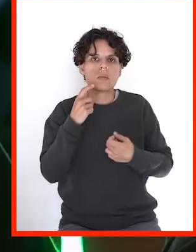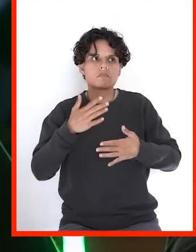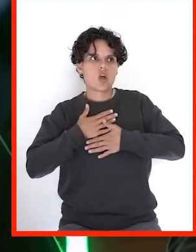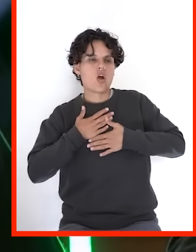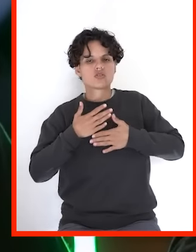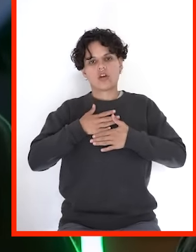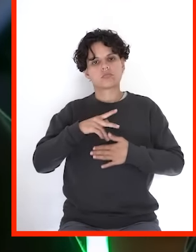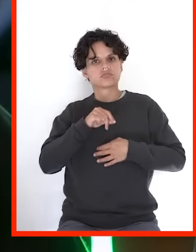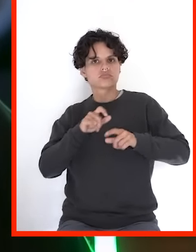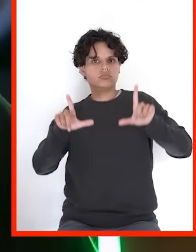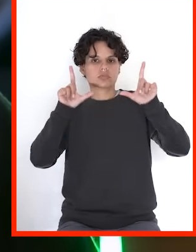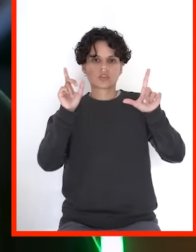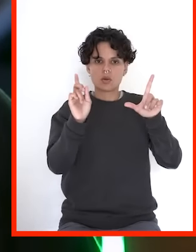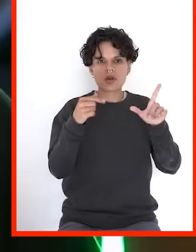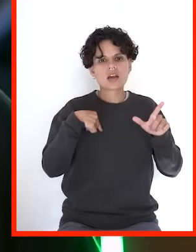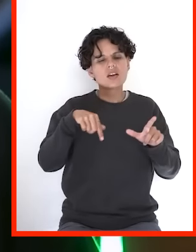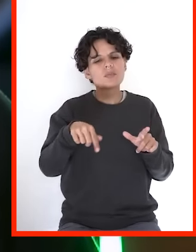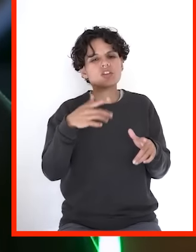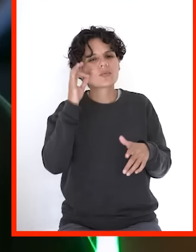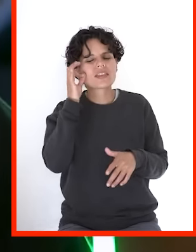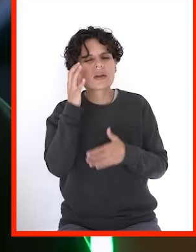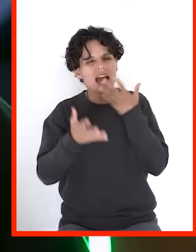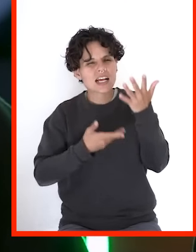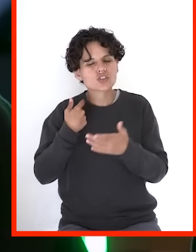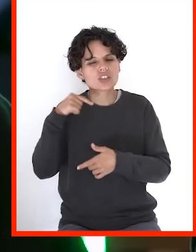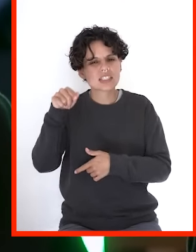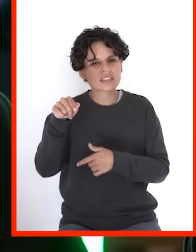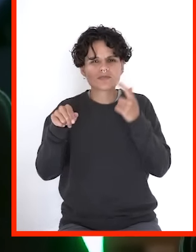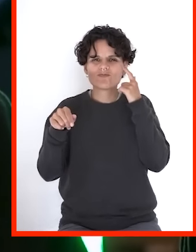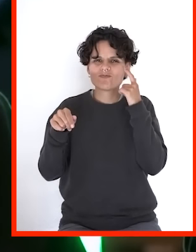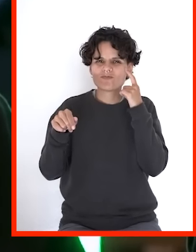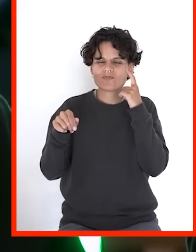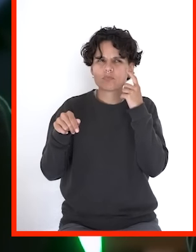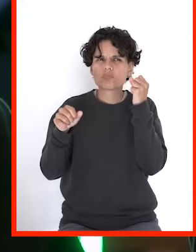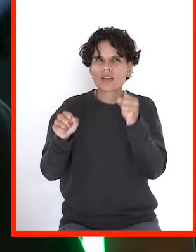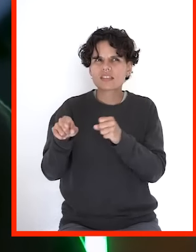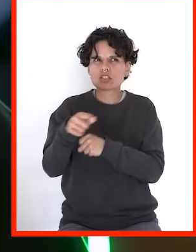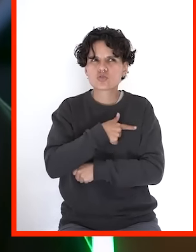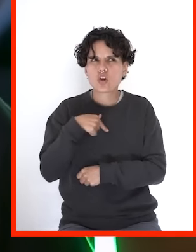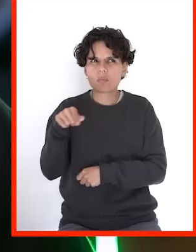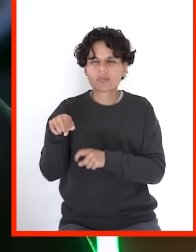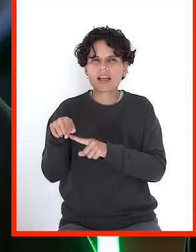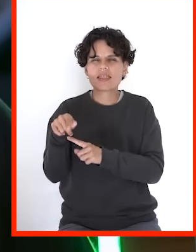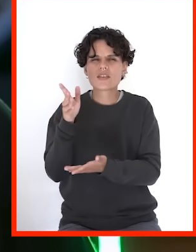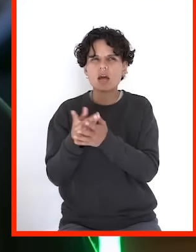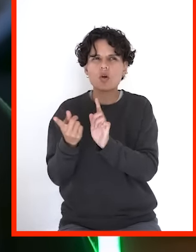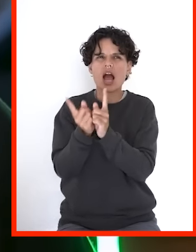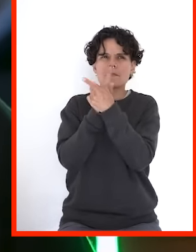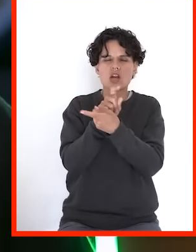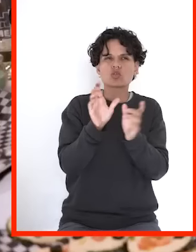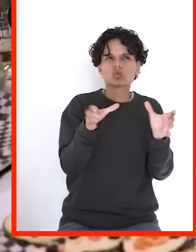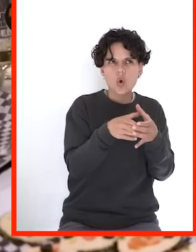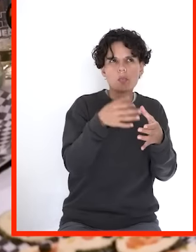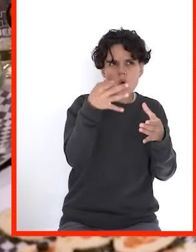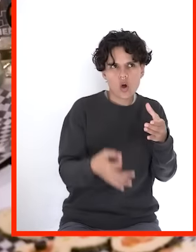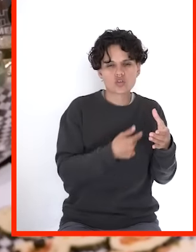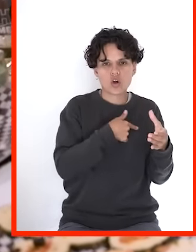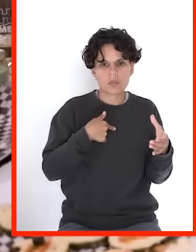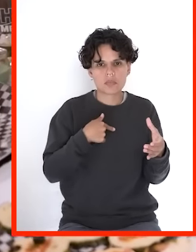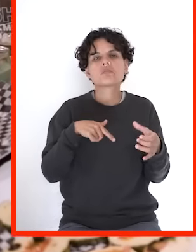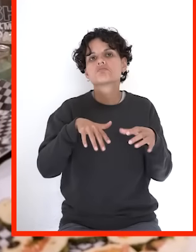igual la canción, le dije, oh, el nombre de la canción podría ser el nombre del grupo. Buena. Entonces, olfateaste en la weá. Movimiento